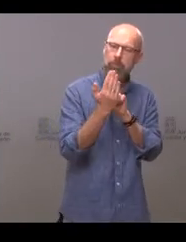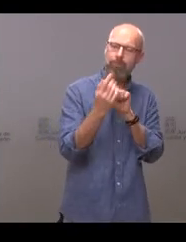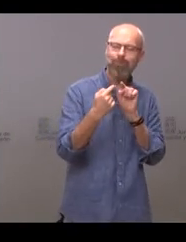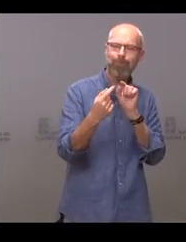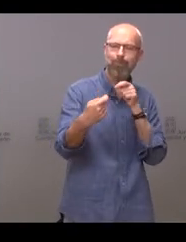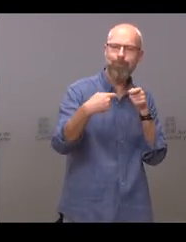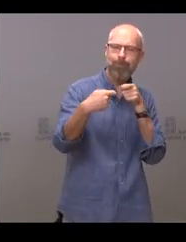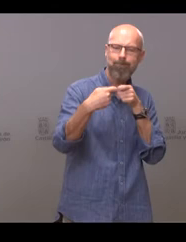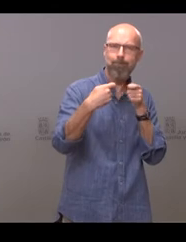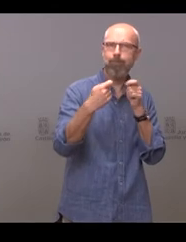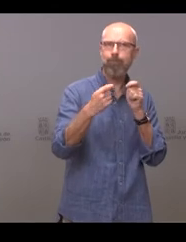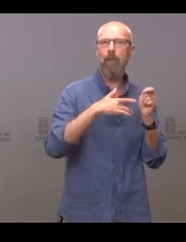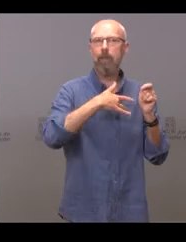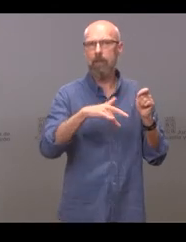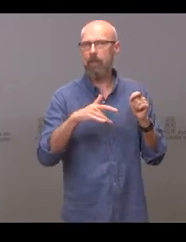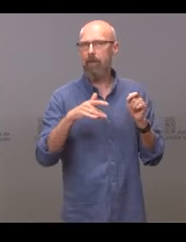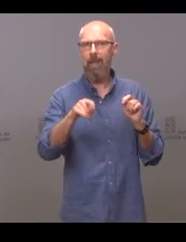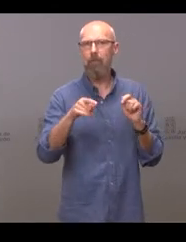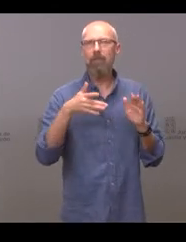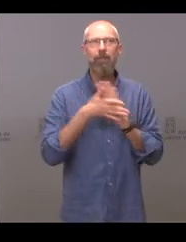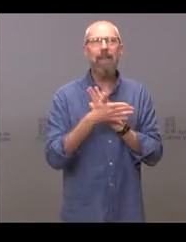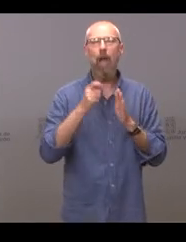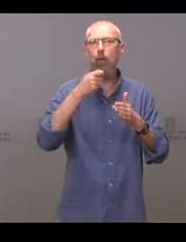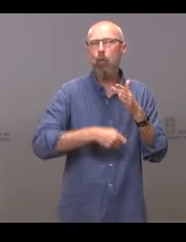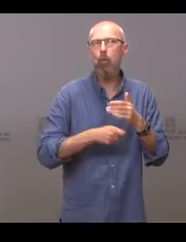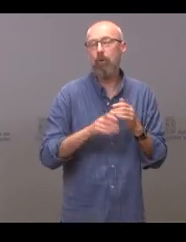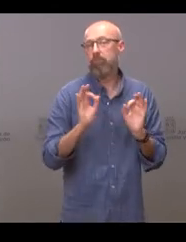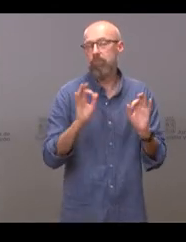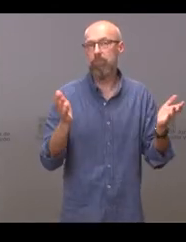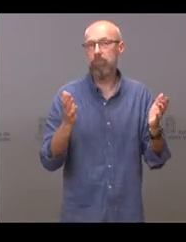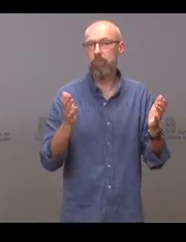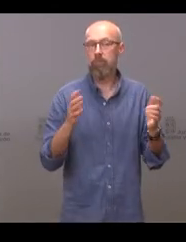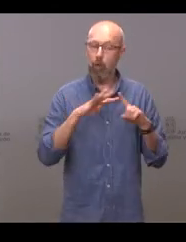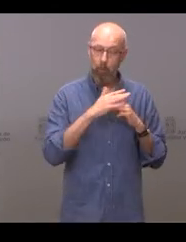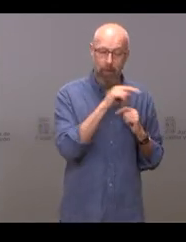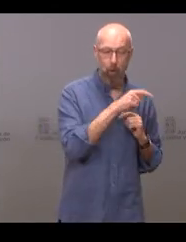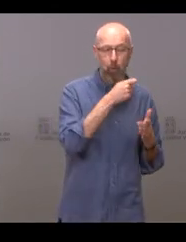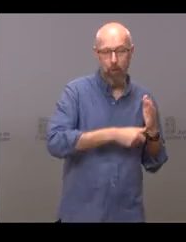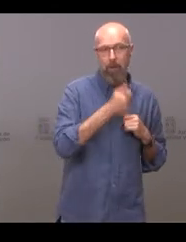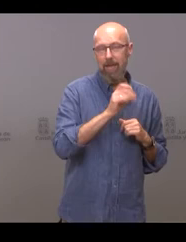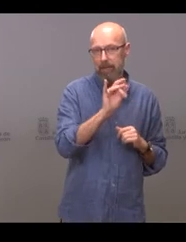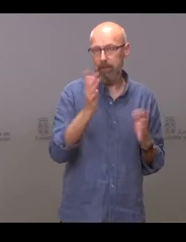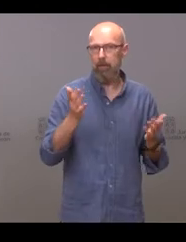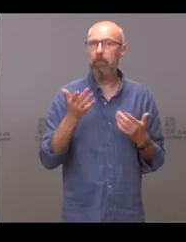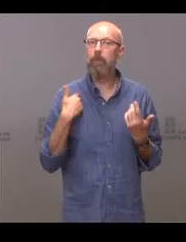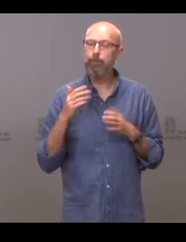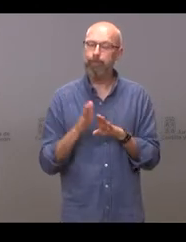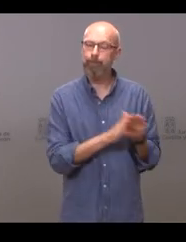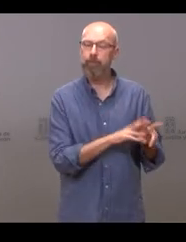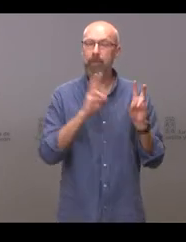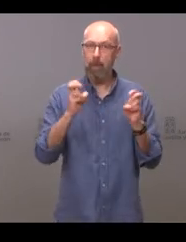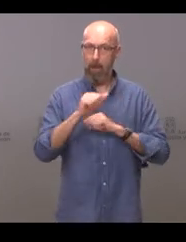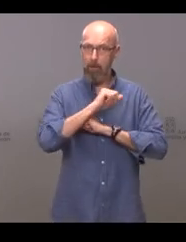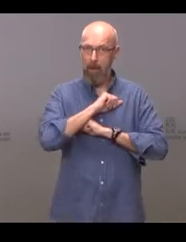menos duro pero para que la negociación por estas circunstancias en este caso ha sido ha sido más dura y en cuanto y en cuanto al rato del paro yo creo que